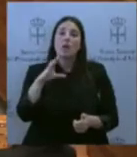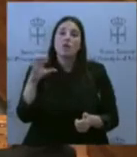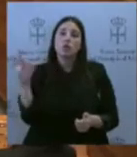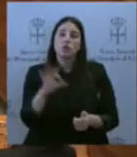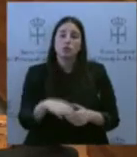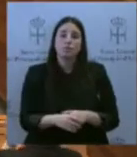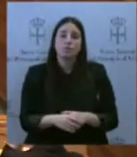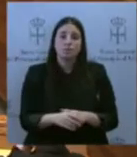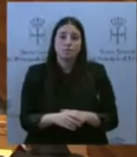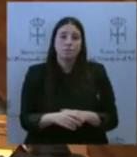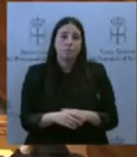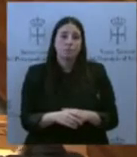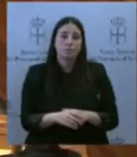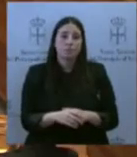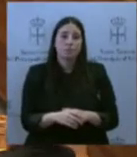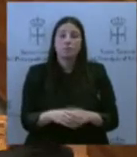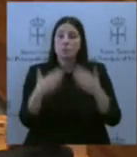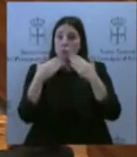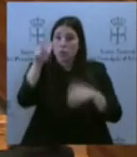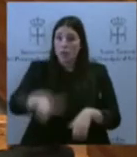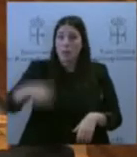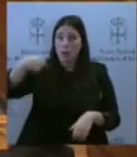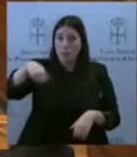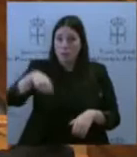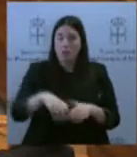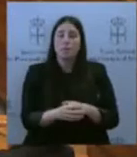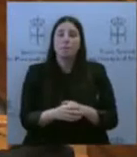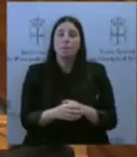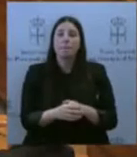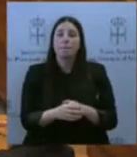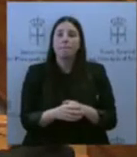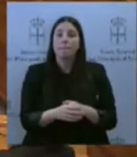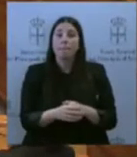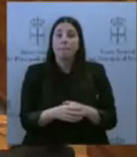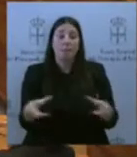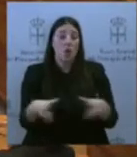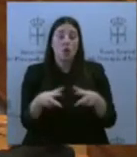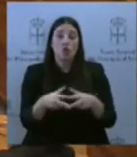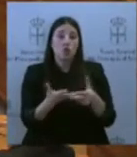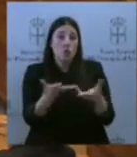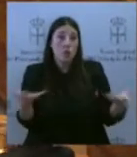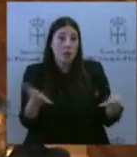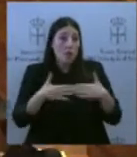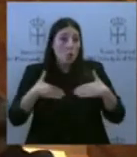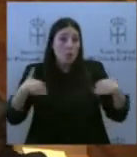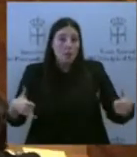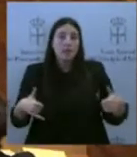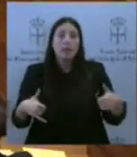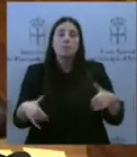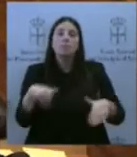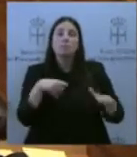Muchas gracias, presidente. Cualquier sociedad organízase alrededor de paradigmas que traducen de